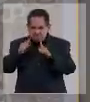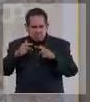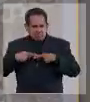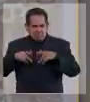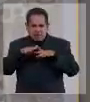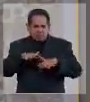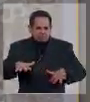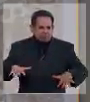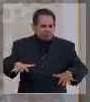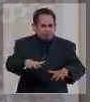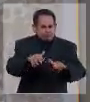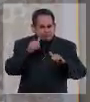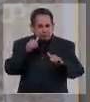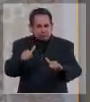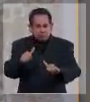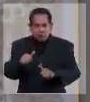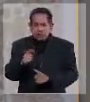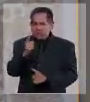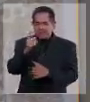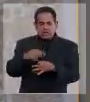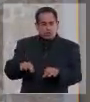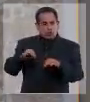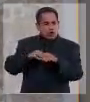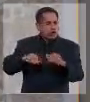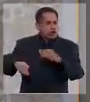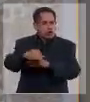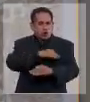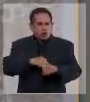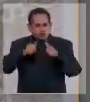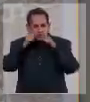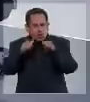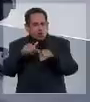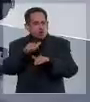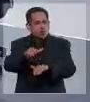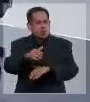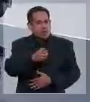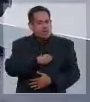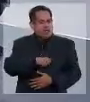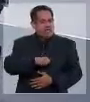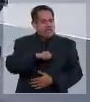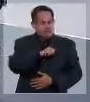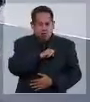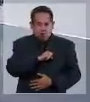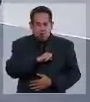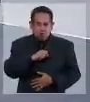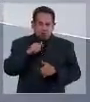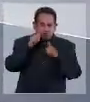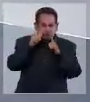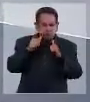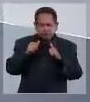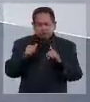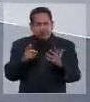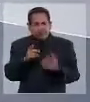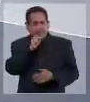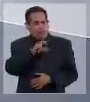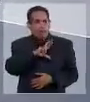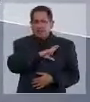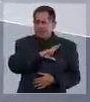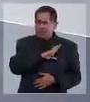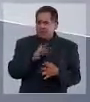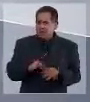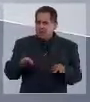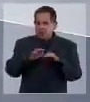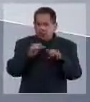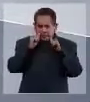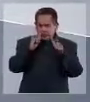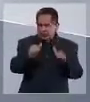Es importante que todo el mundo sea atendido, pero no solamente en el tema de salud, de infraestructura pública, también privada, ¿no? La podemos